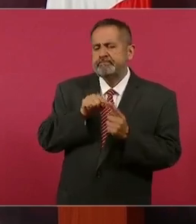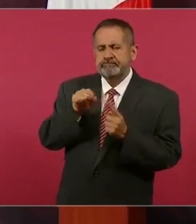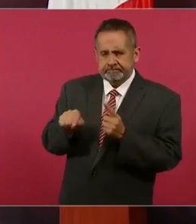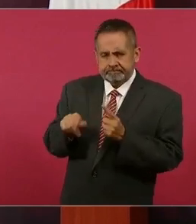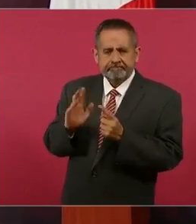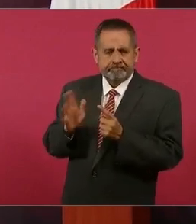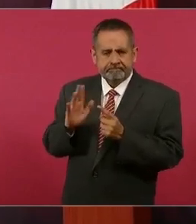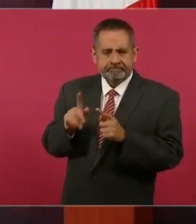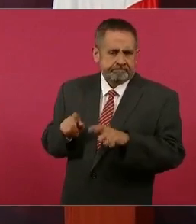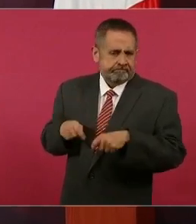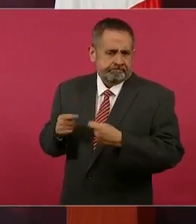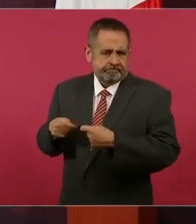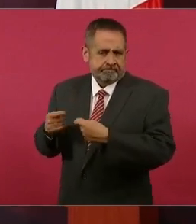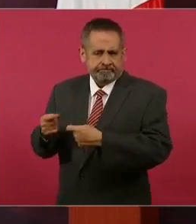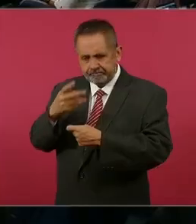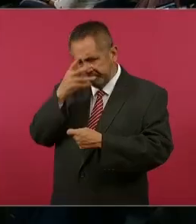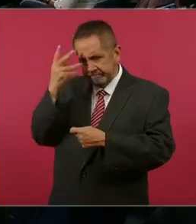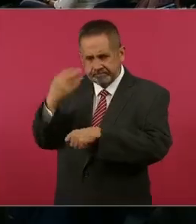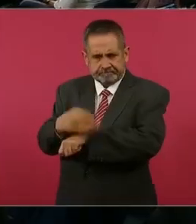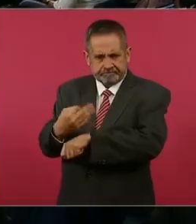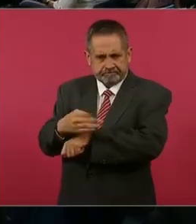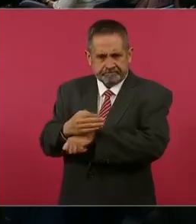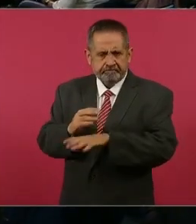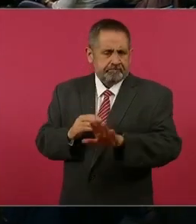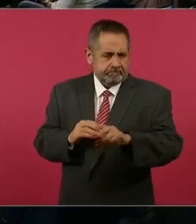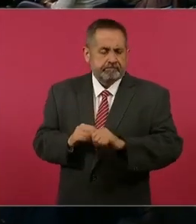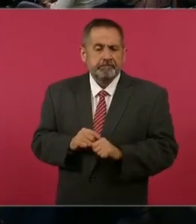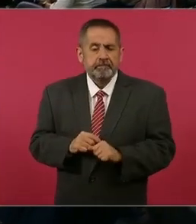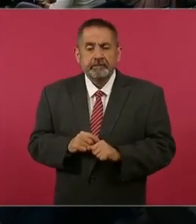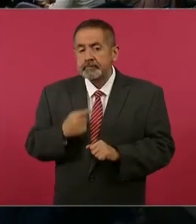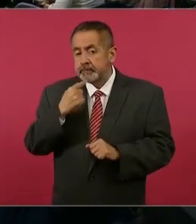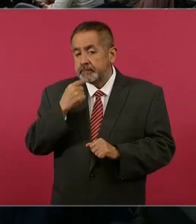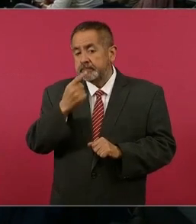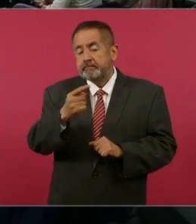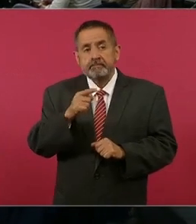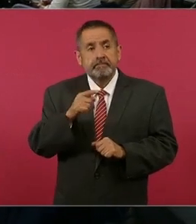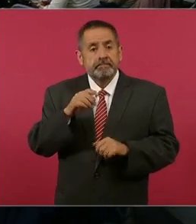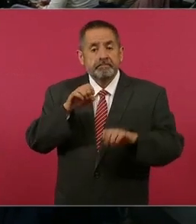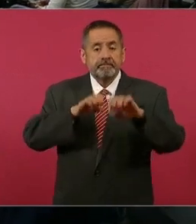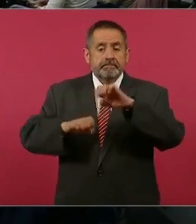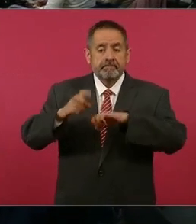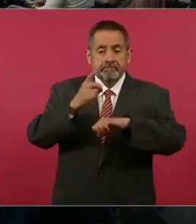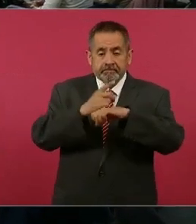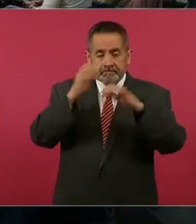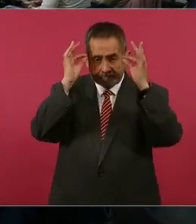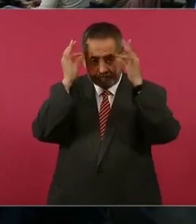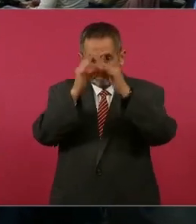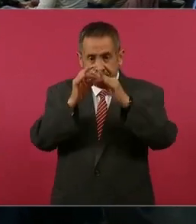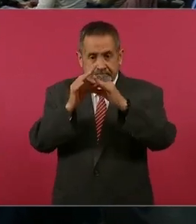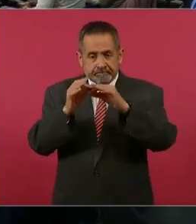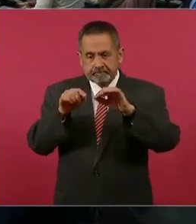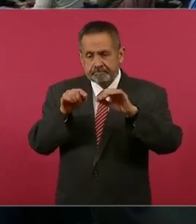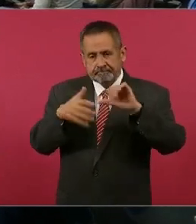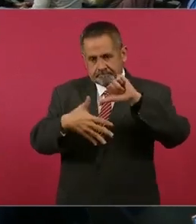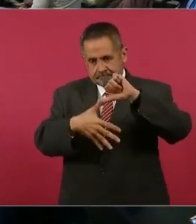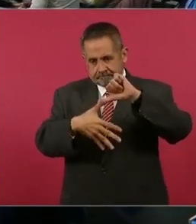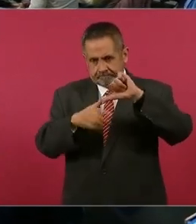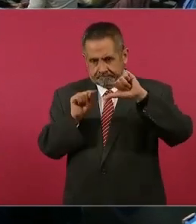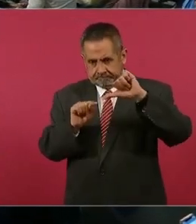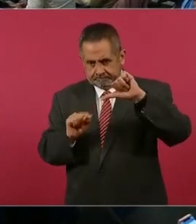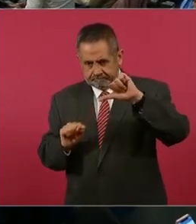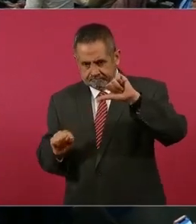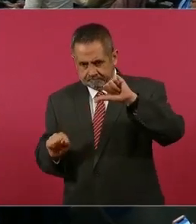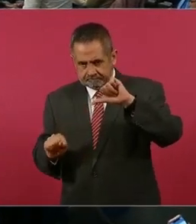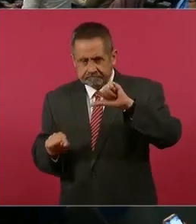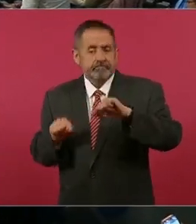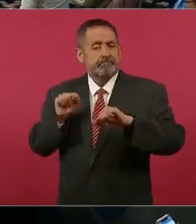aplicando. Les pedimos que en todas las embajadas de Estados Unidos en países de Centroamérica y del Caribe